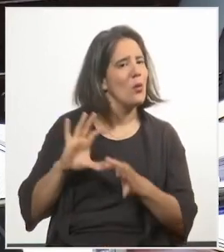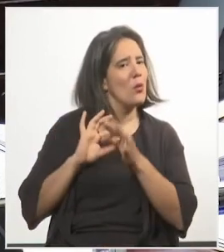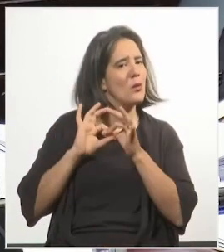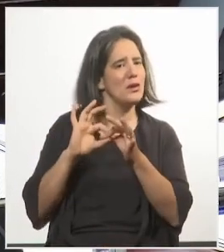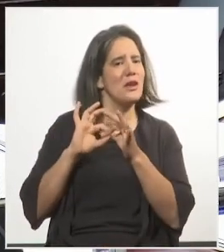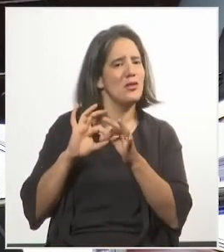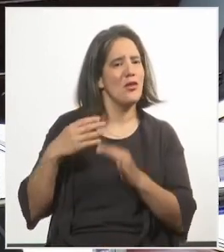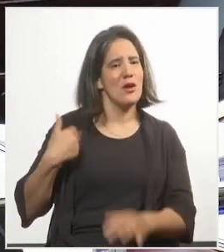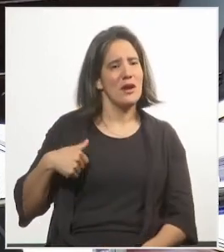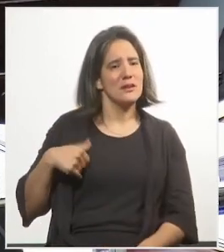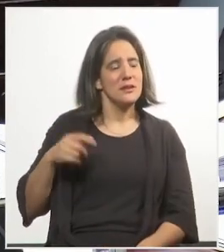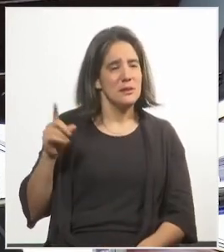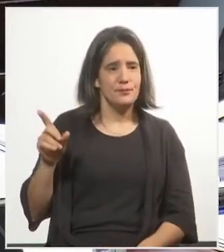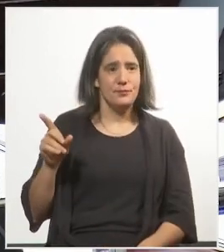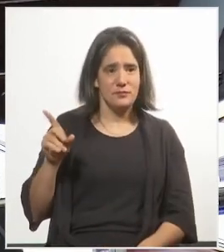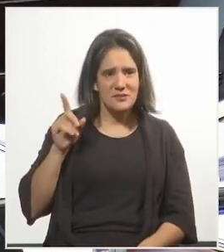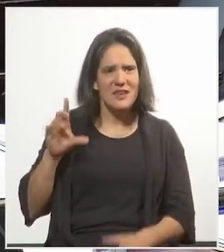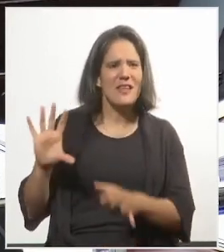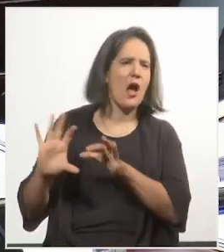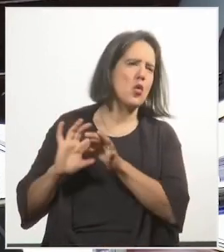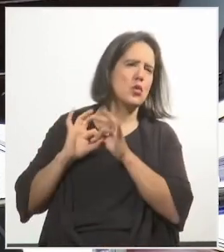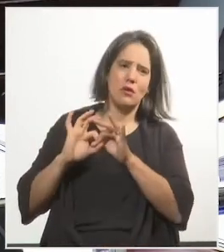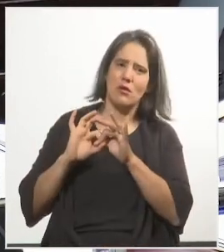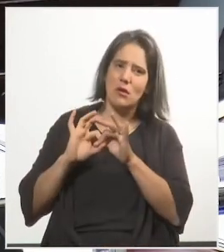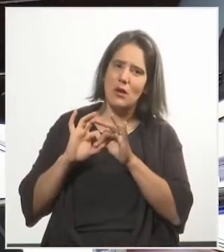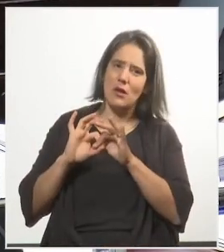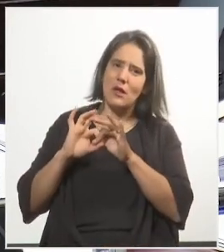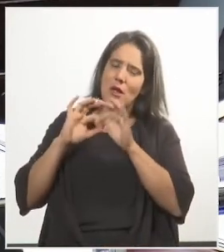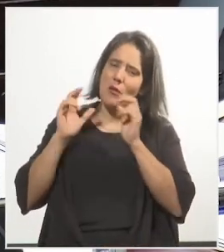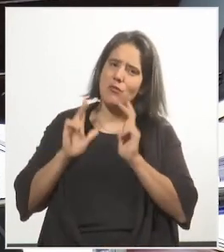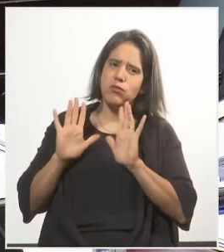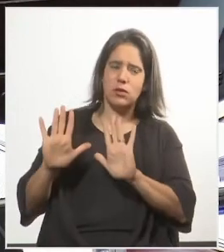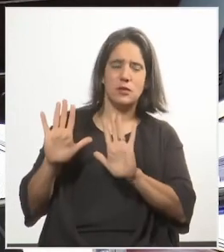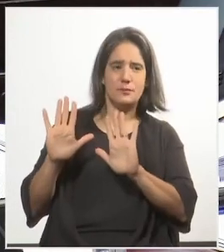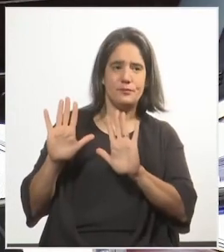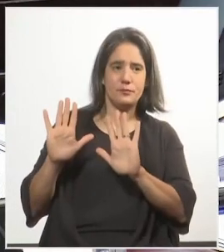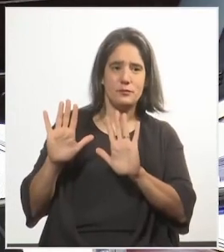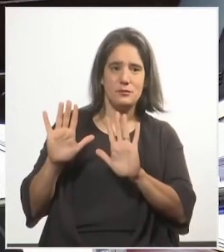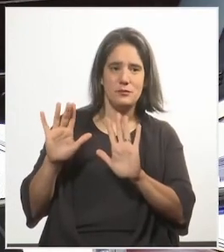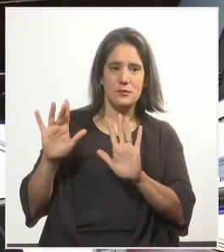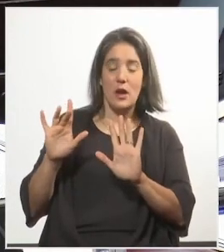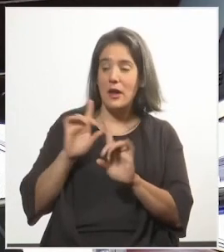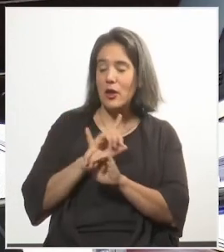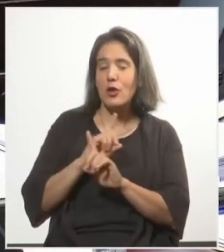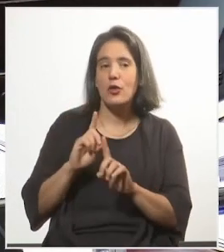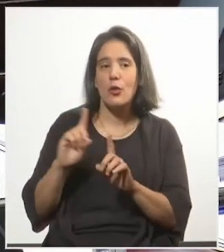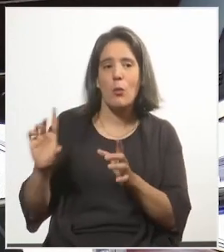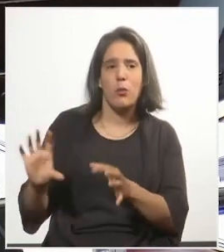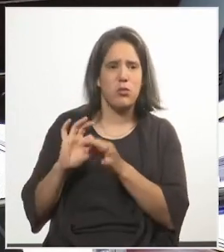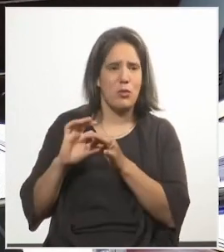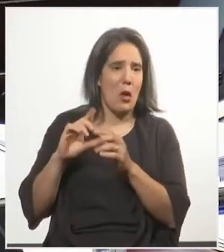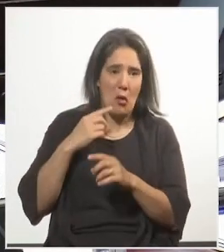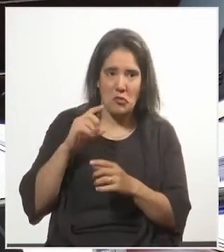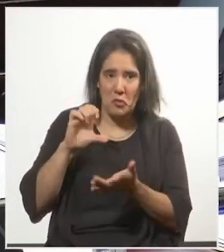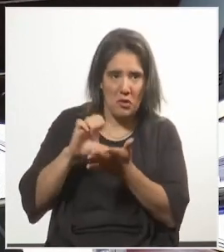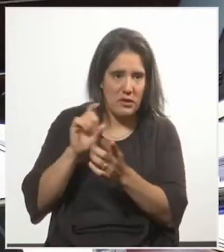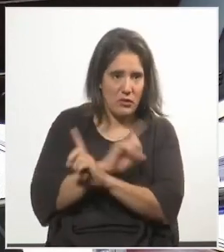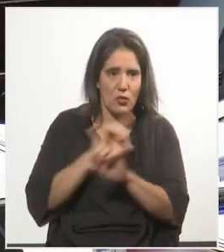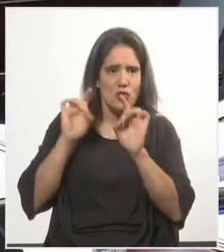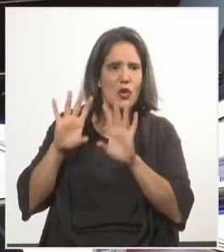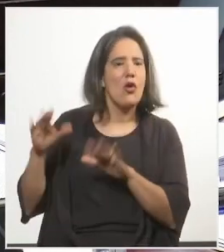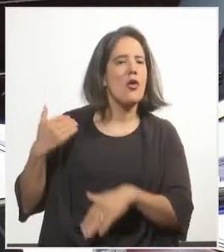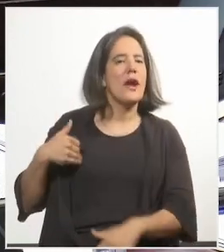uniendo con la Argentina esos lazos sagrados con los que no nos une quizás ningún otro país del